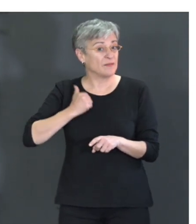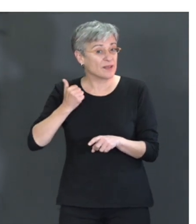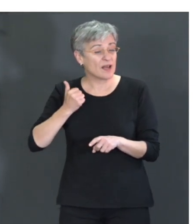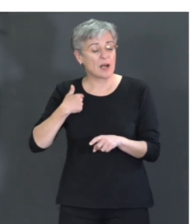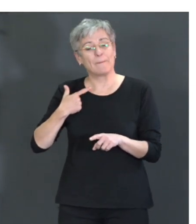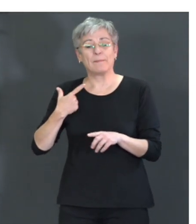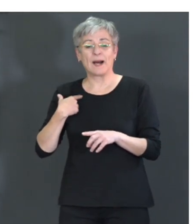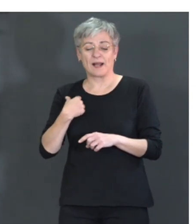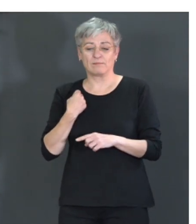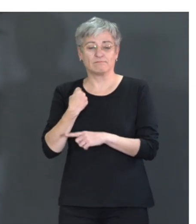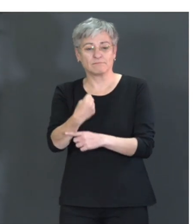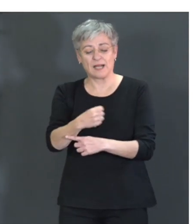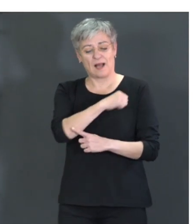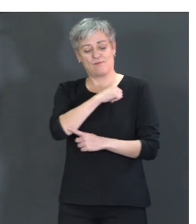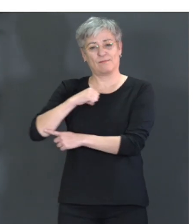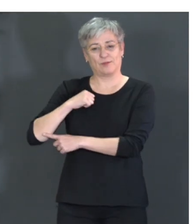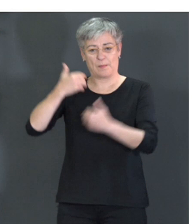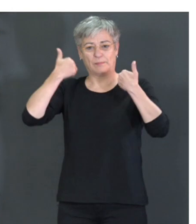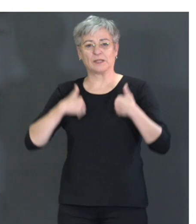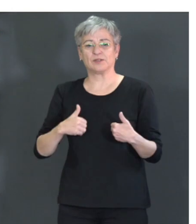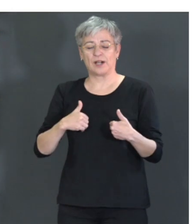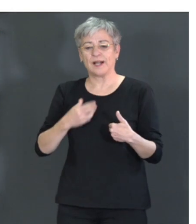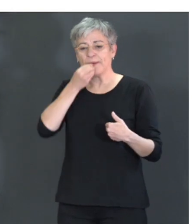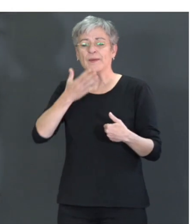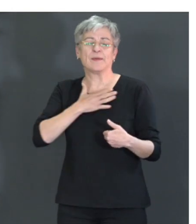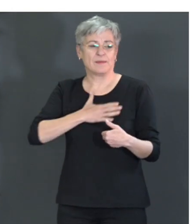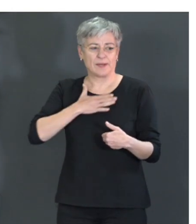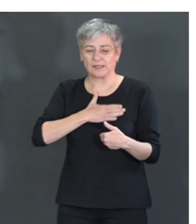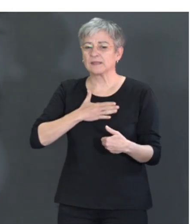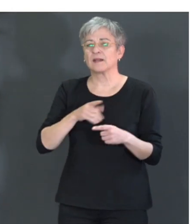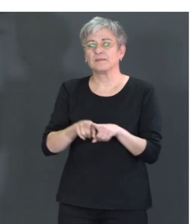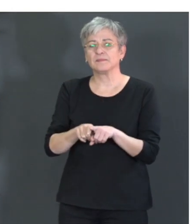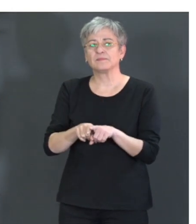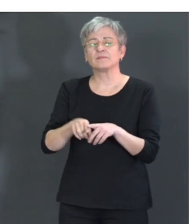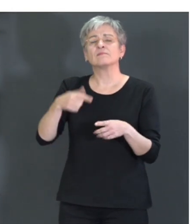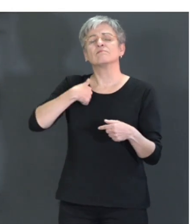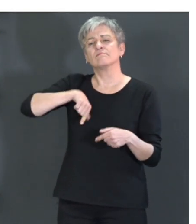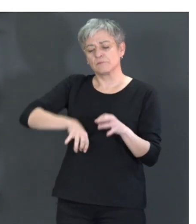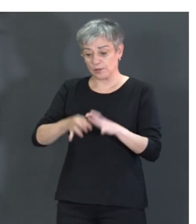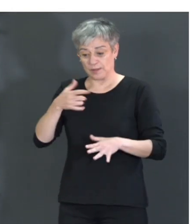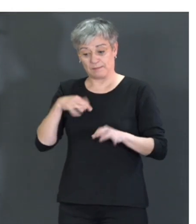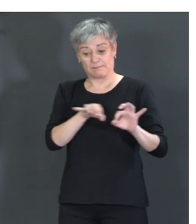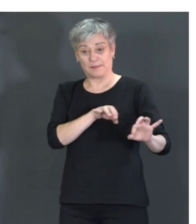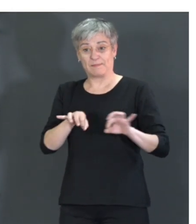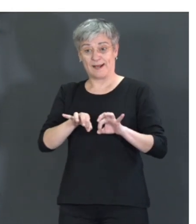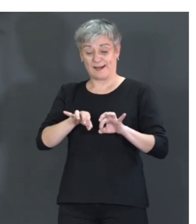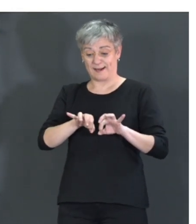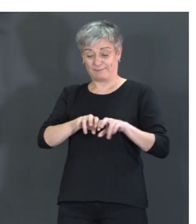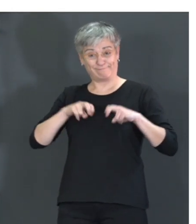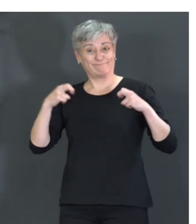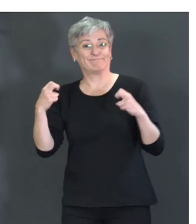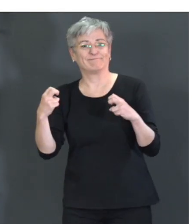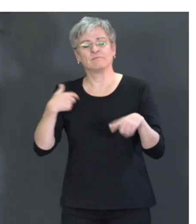para la autonomía personal y el bienestar. He tenido la suerte de poder preparar esta mesa y